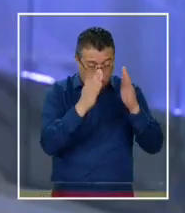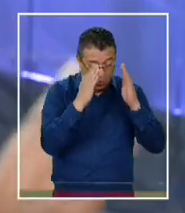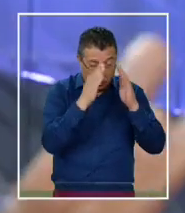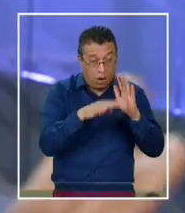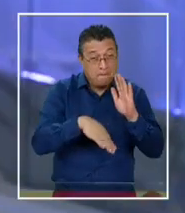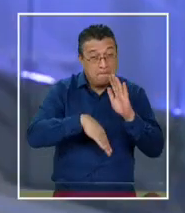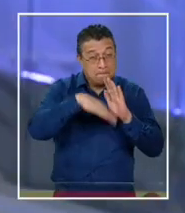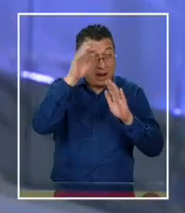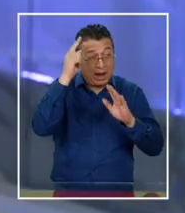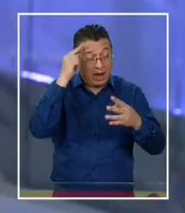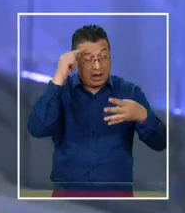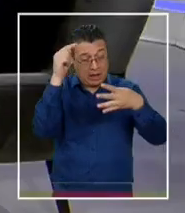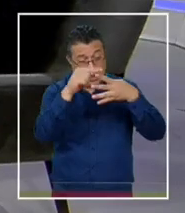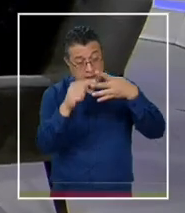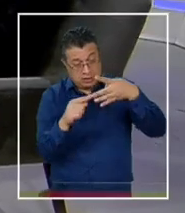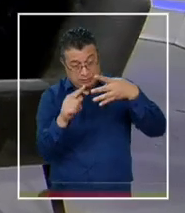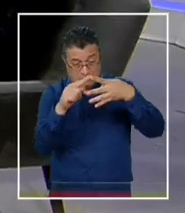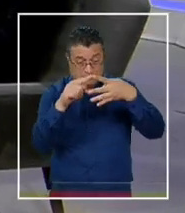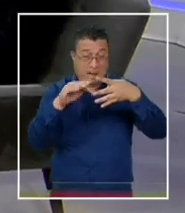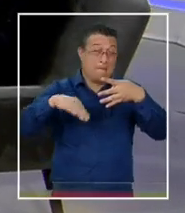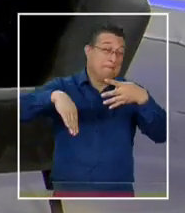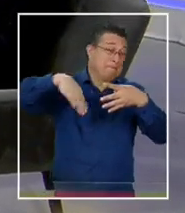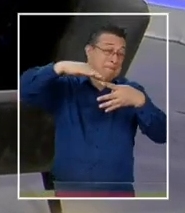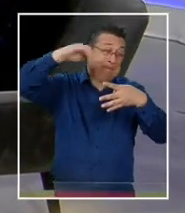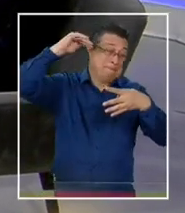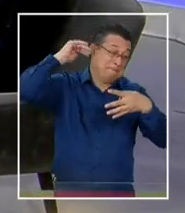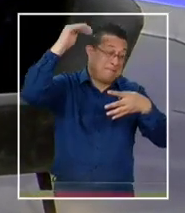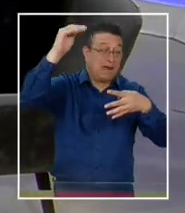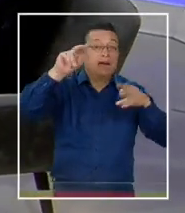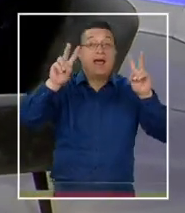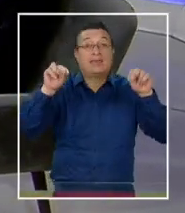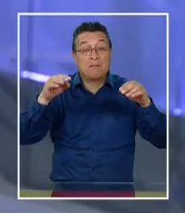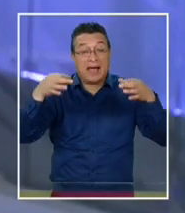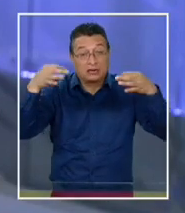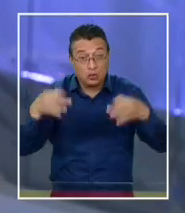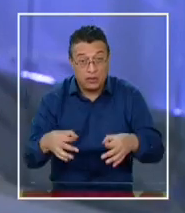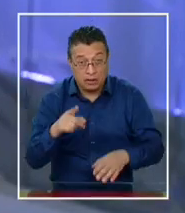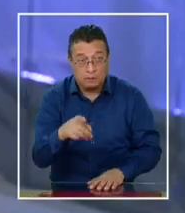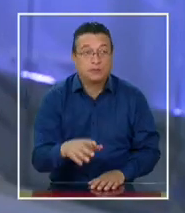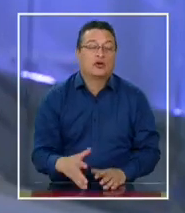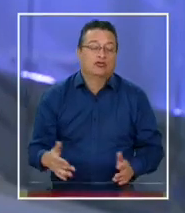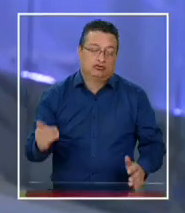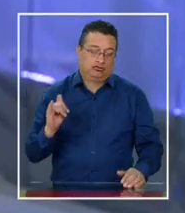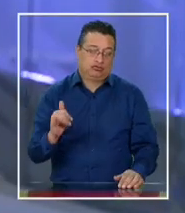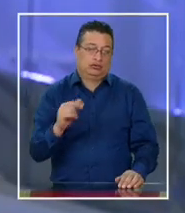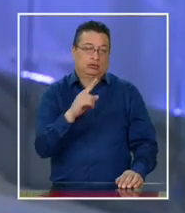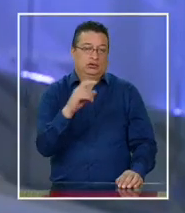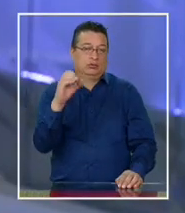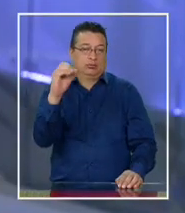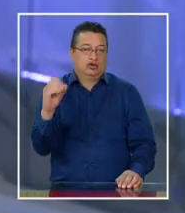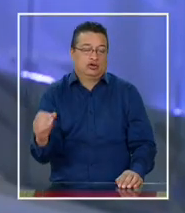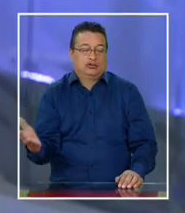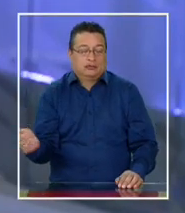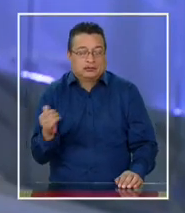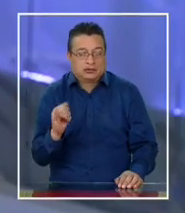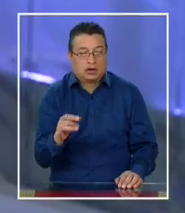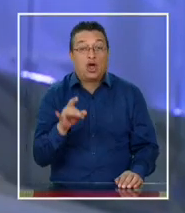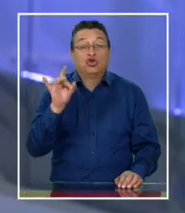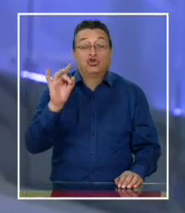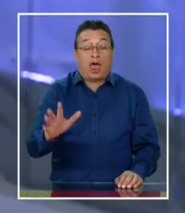en su preocupación en sus desvelos en las conversaciones es la primera prioridad absolutamente y diría no solo nuestra